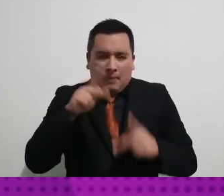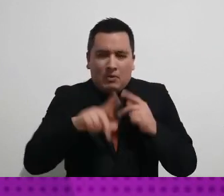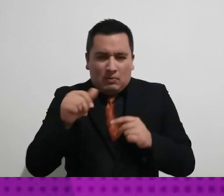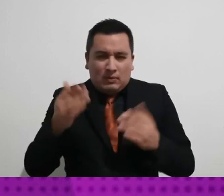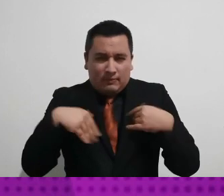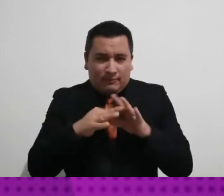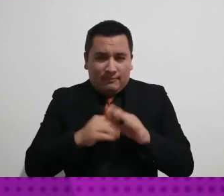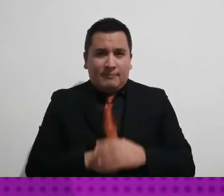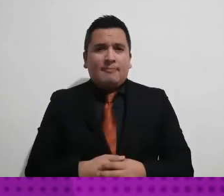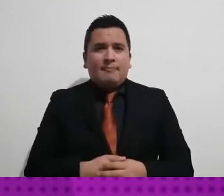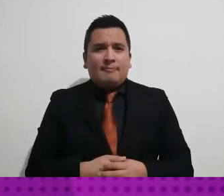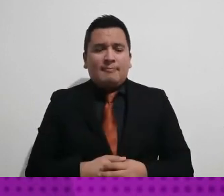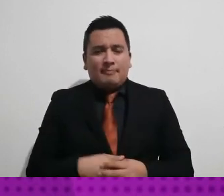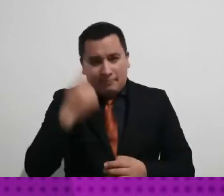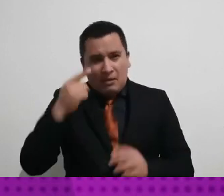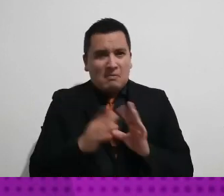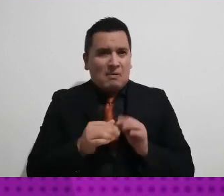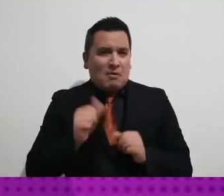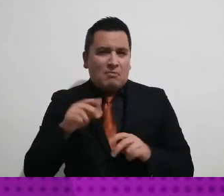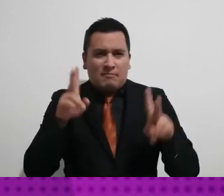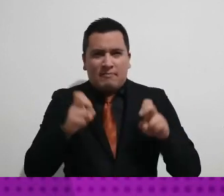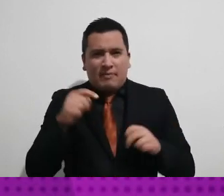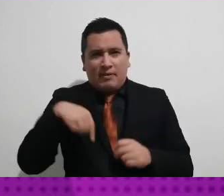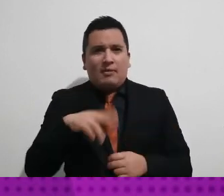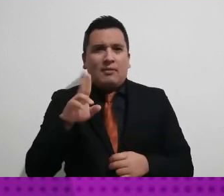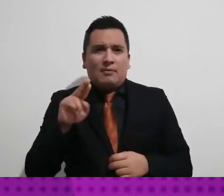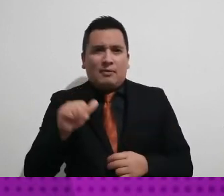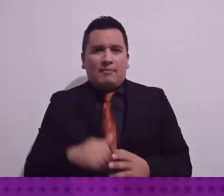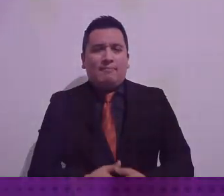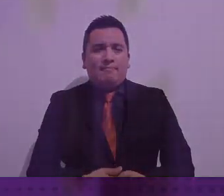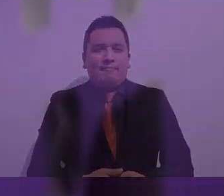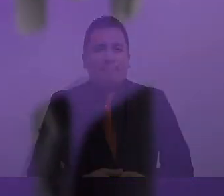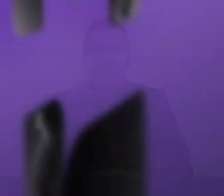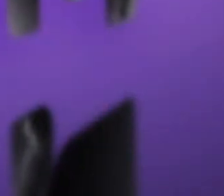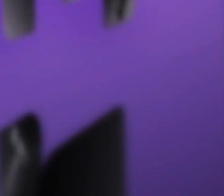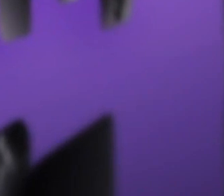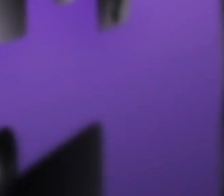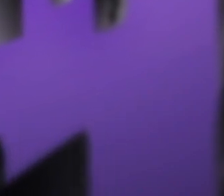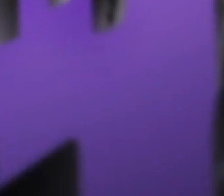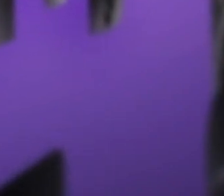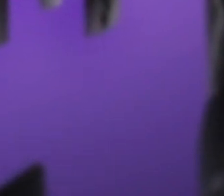le parece si vamos a una pausa y regresamos ahorita para platicar de este y otros temas aquí en la urna?